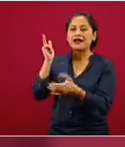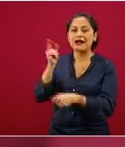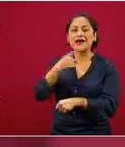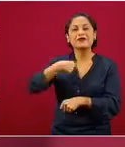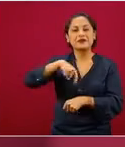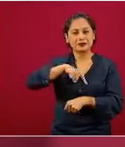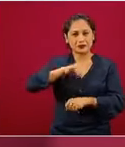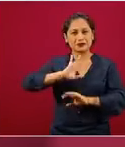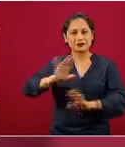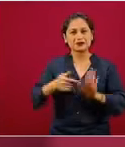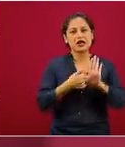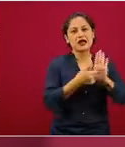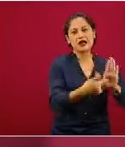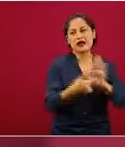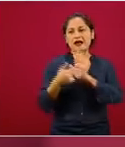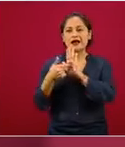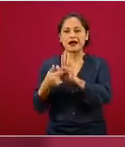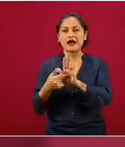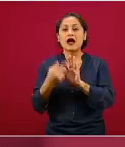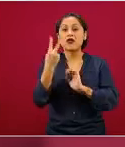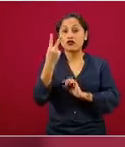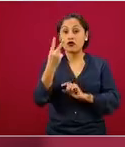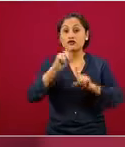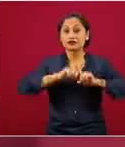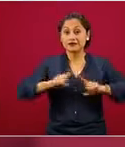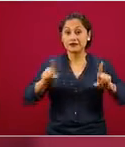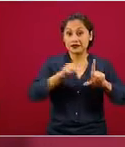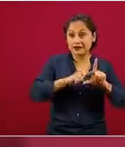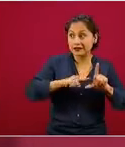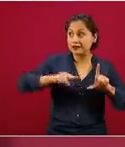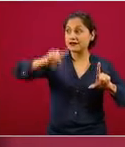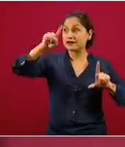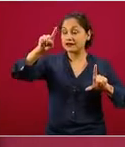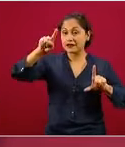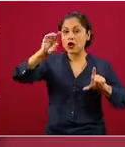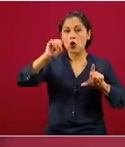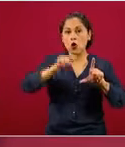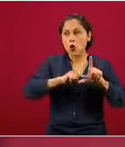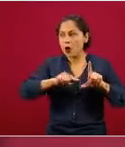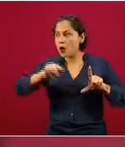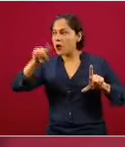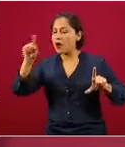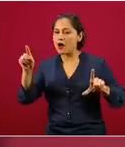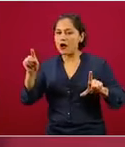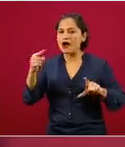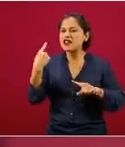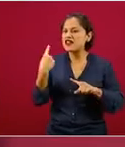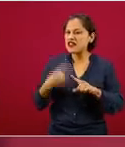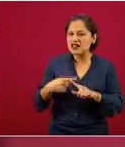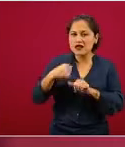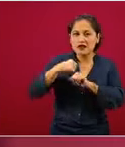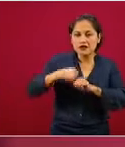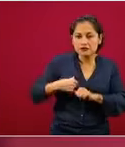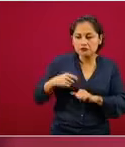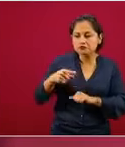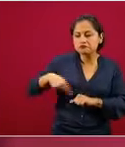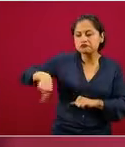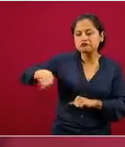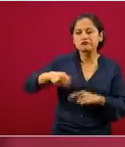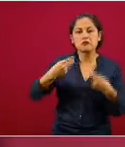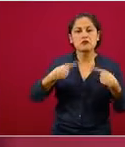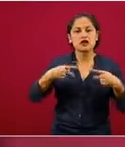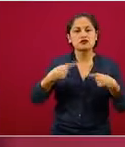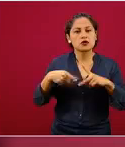ambas producto de una predicción matemática hecha por académicas y académicos altamente